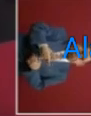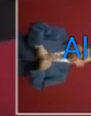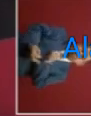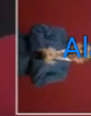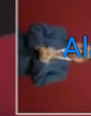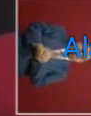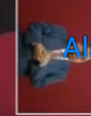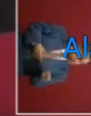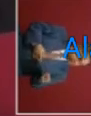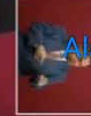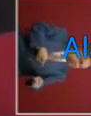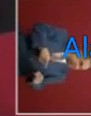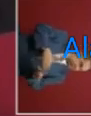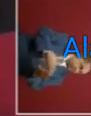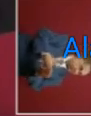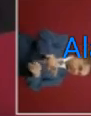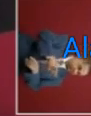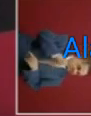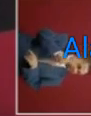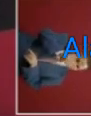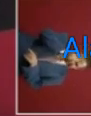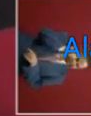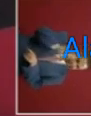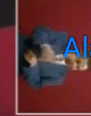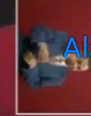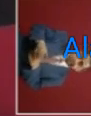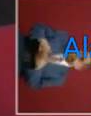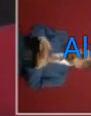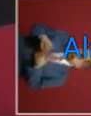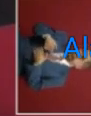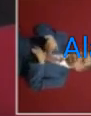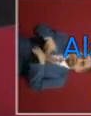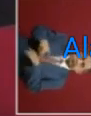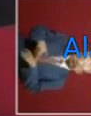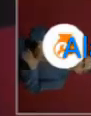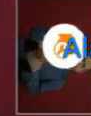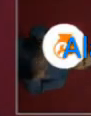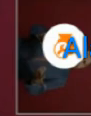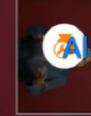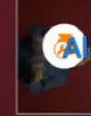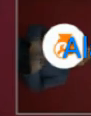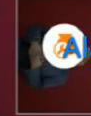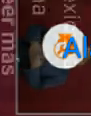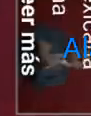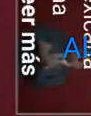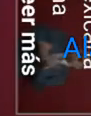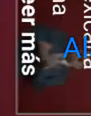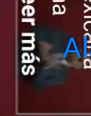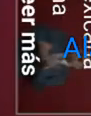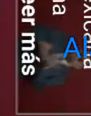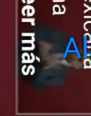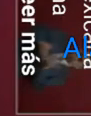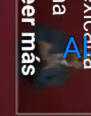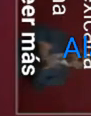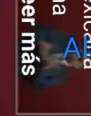a favor o en contra de las personas. También.